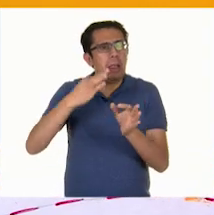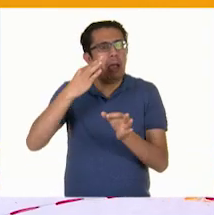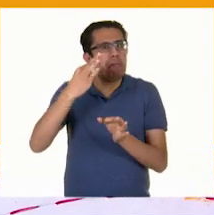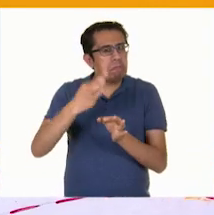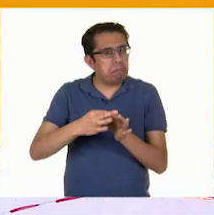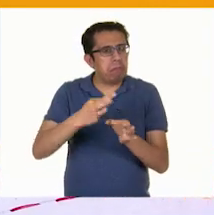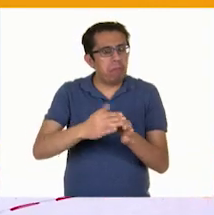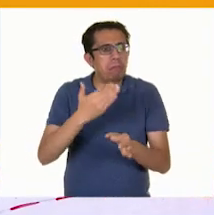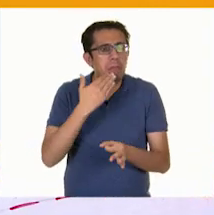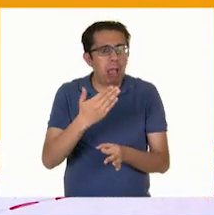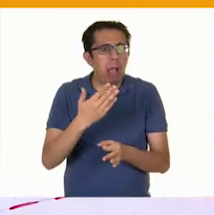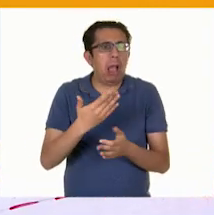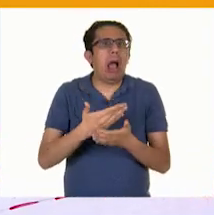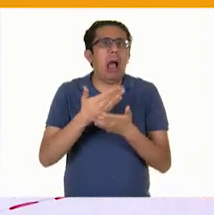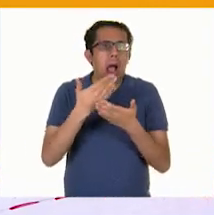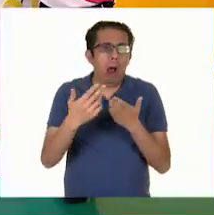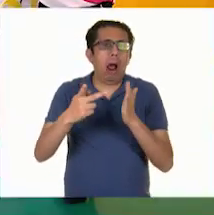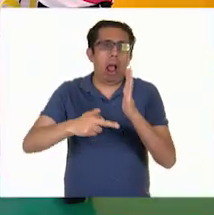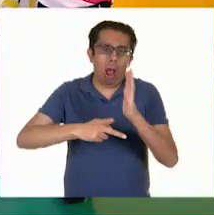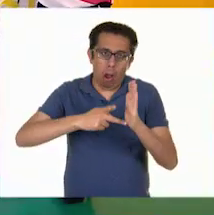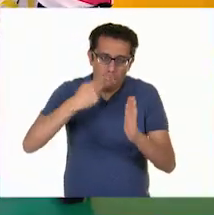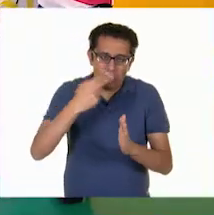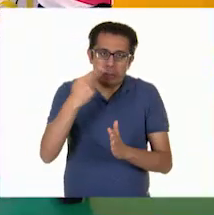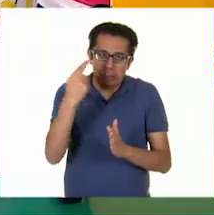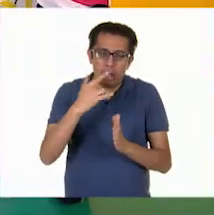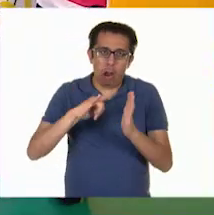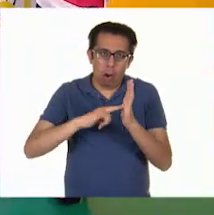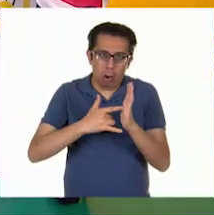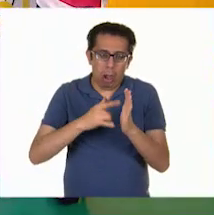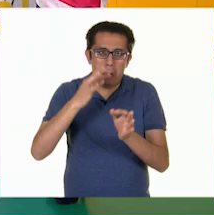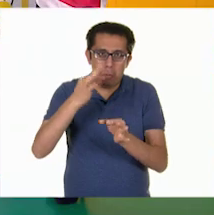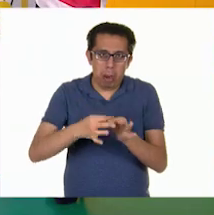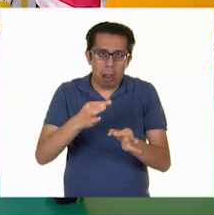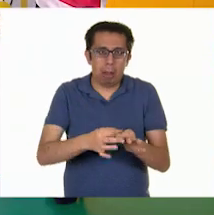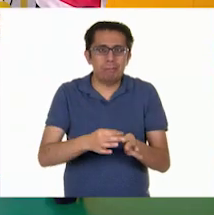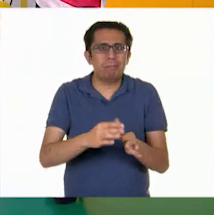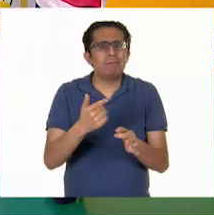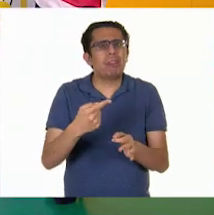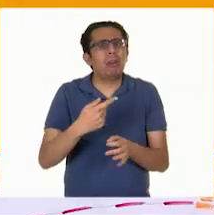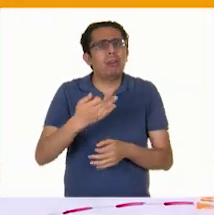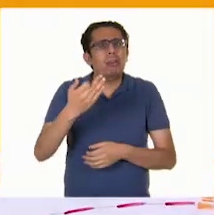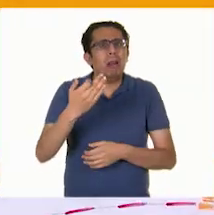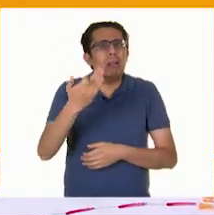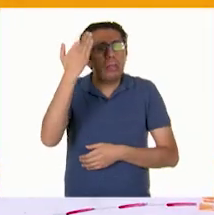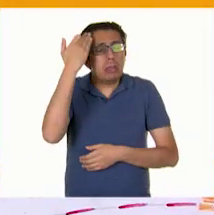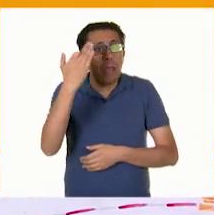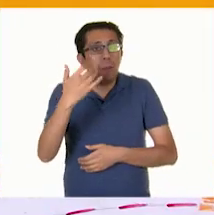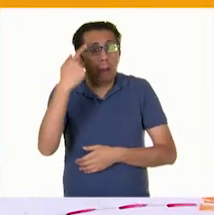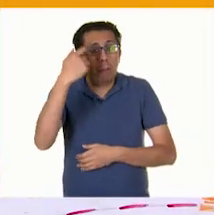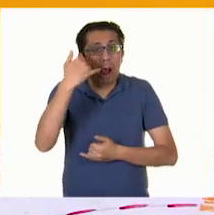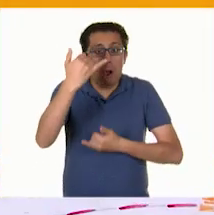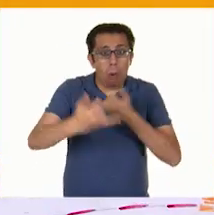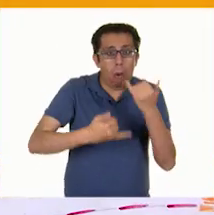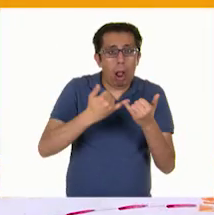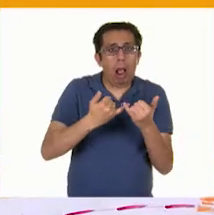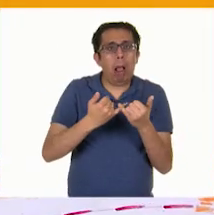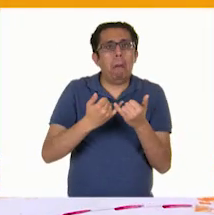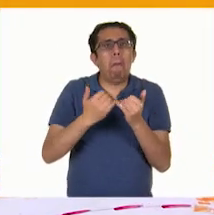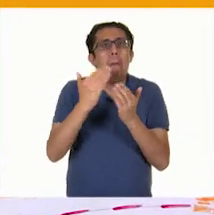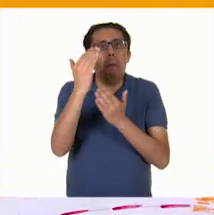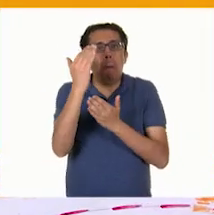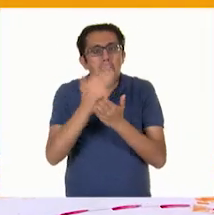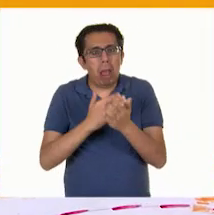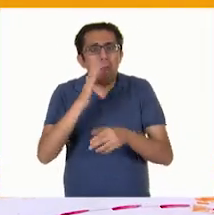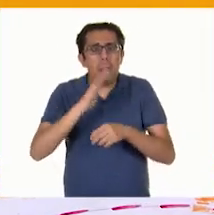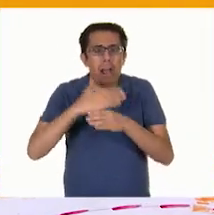pandemia y decidieron volver a ellos. Ay, entonces ahora tengo muy poco tiempo para jugar videojuegos y paso más tiempo estudiando,